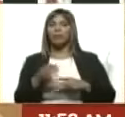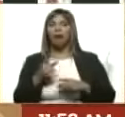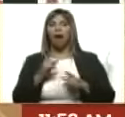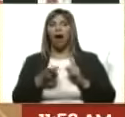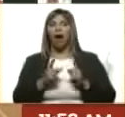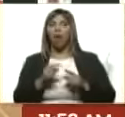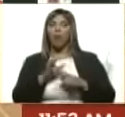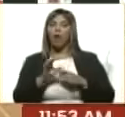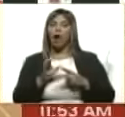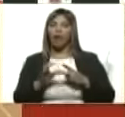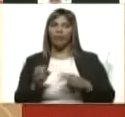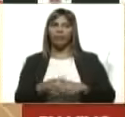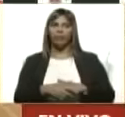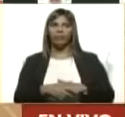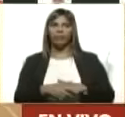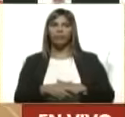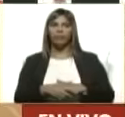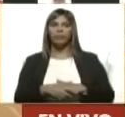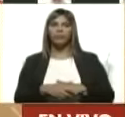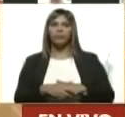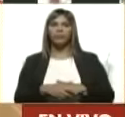algunas características: